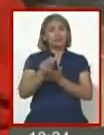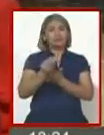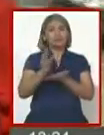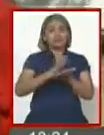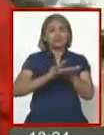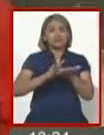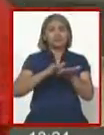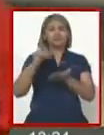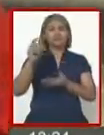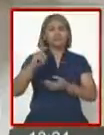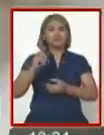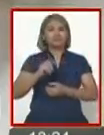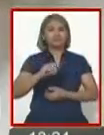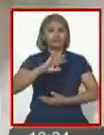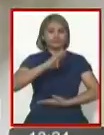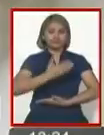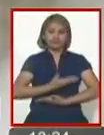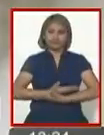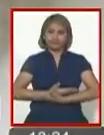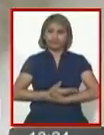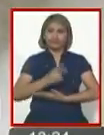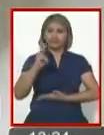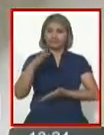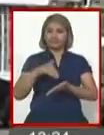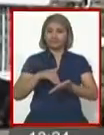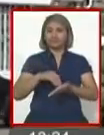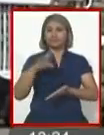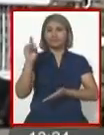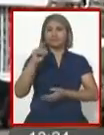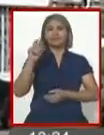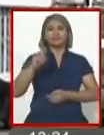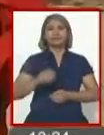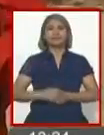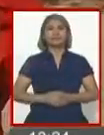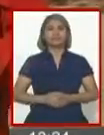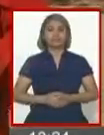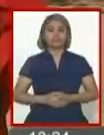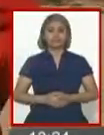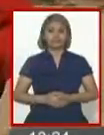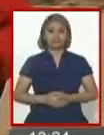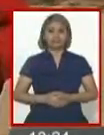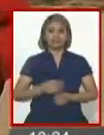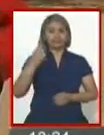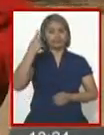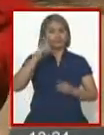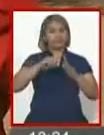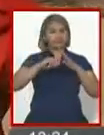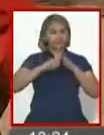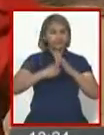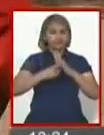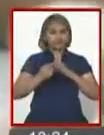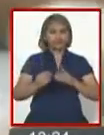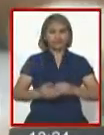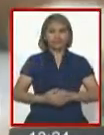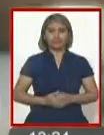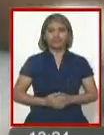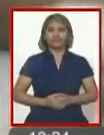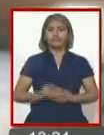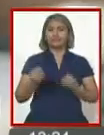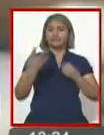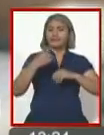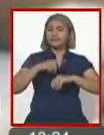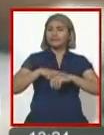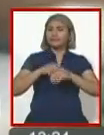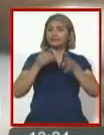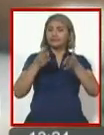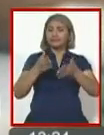los medicamentos que necesita su pequeño. 2.000 bolivianos necesito. Sí. Para empezar, digo. Para empezar. ¿Cuánto tiempo